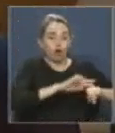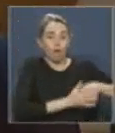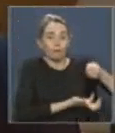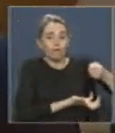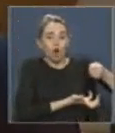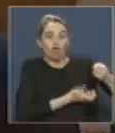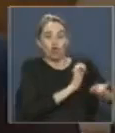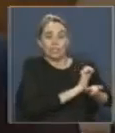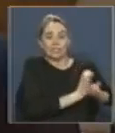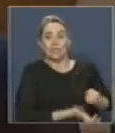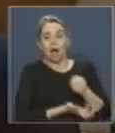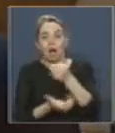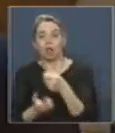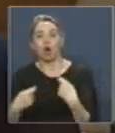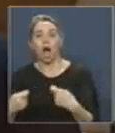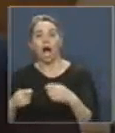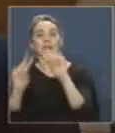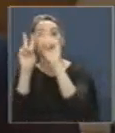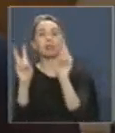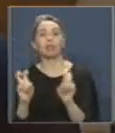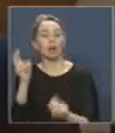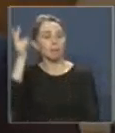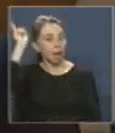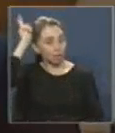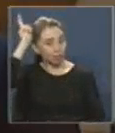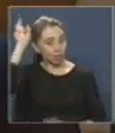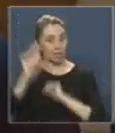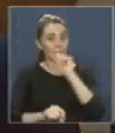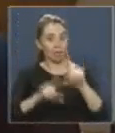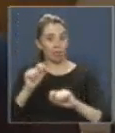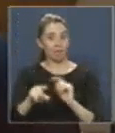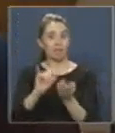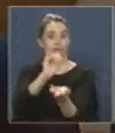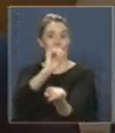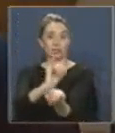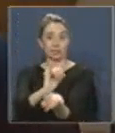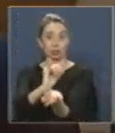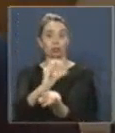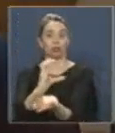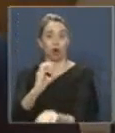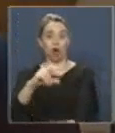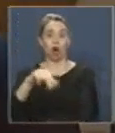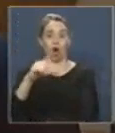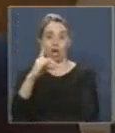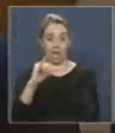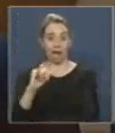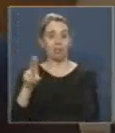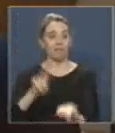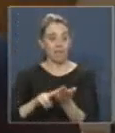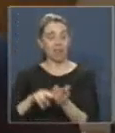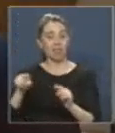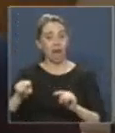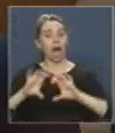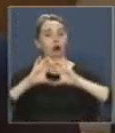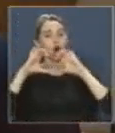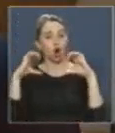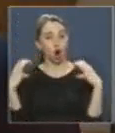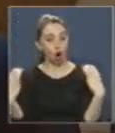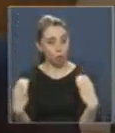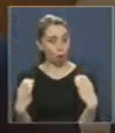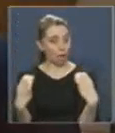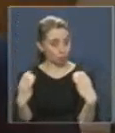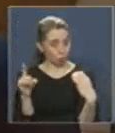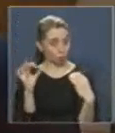destina para materias indígenas. Y quiero defender a la institucionalidad CONADI, si bien es una corporación, por eso